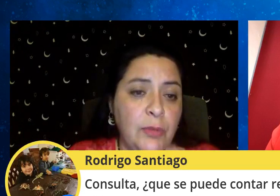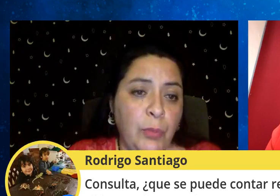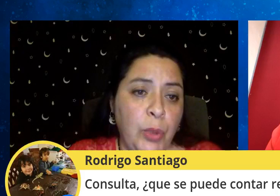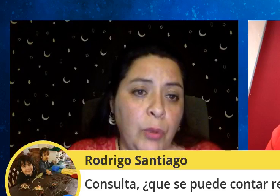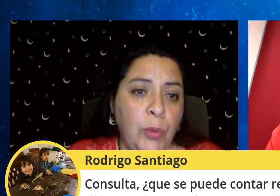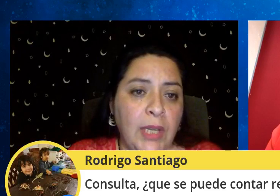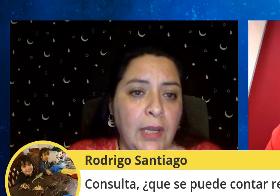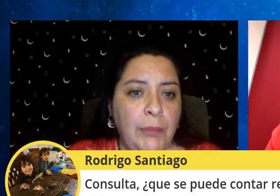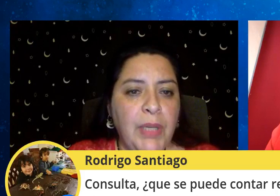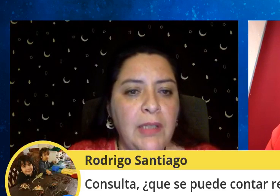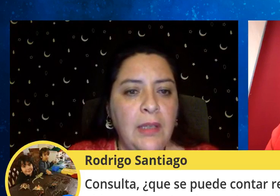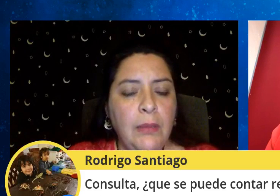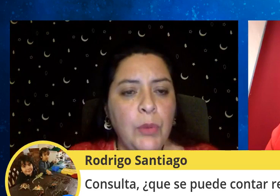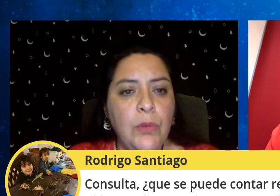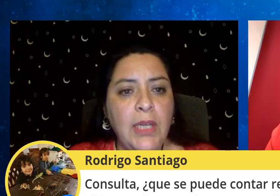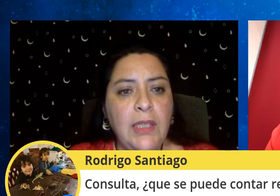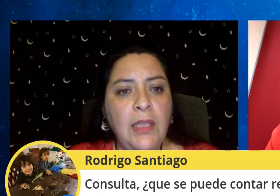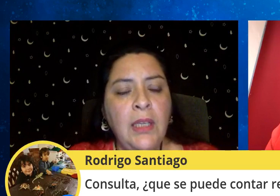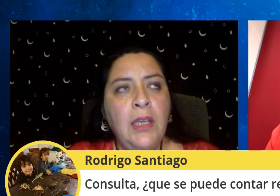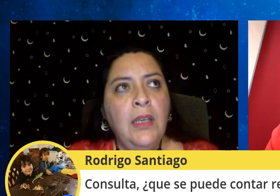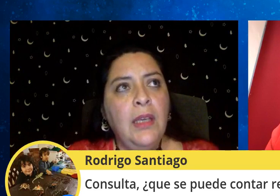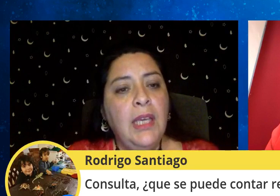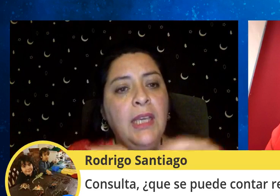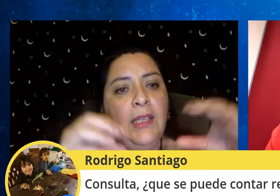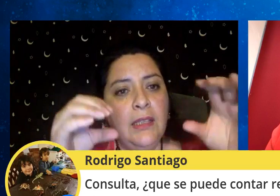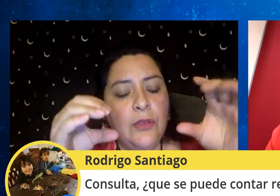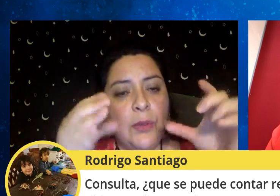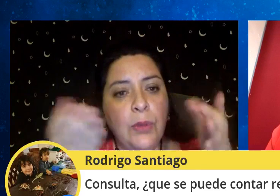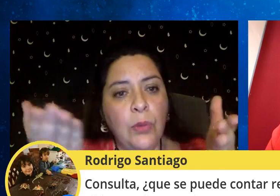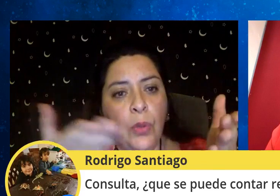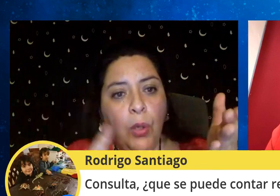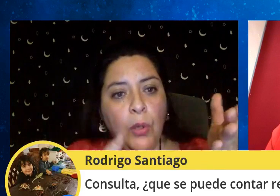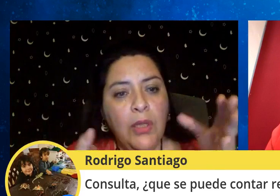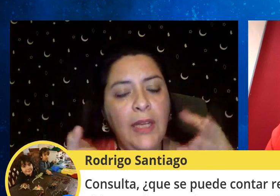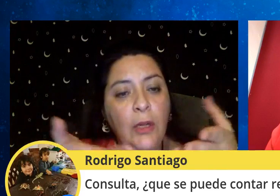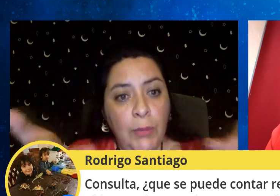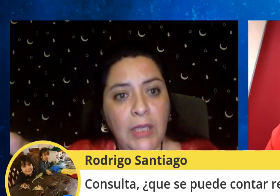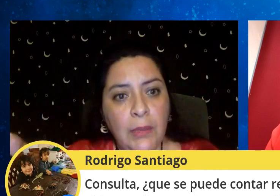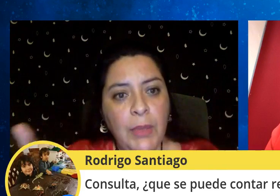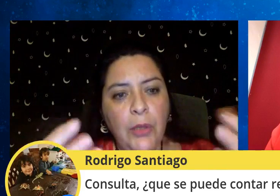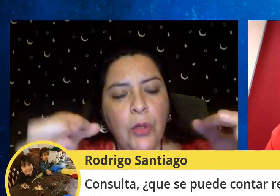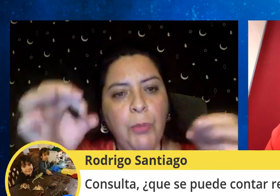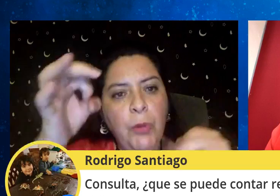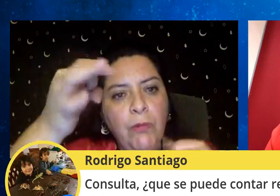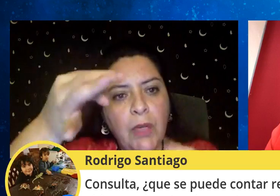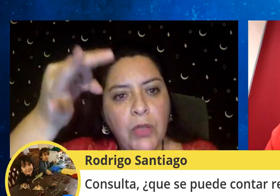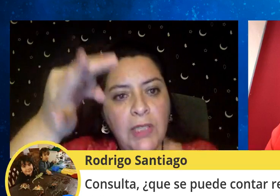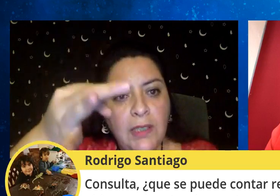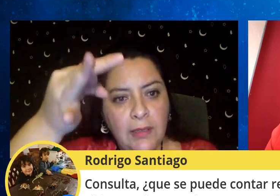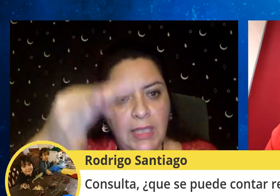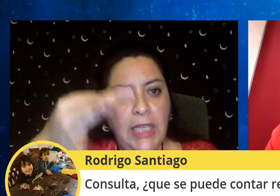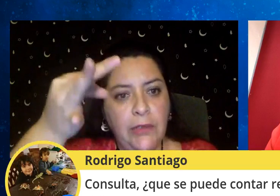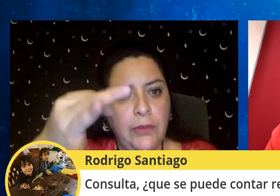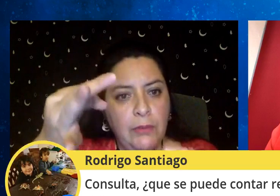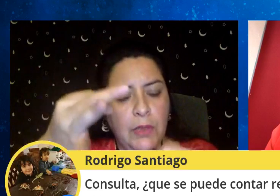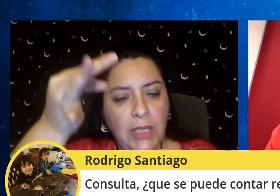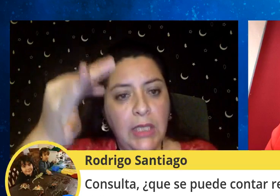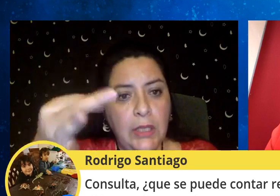impactitas, son muy comunes las impactitas de Monturaqui. Entonces, cuando uno los corta y los mira en el microscopio, ve